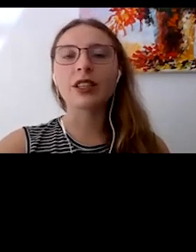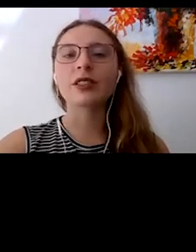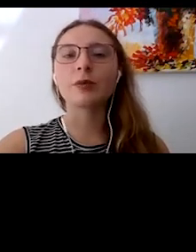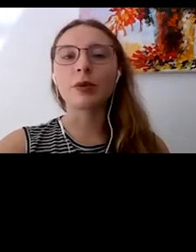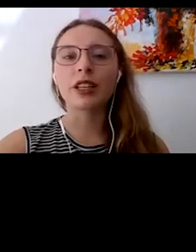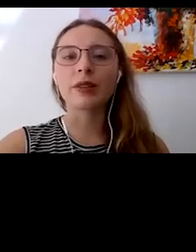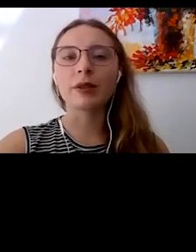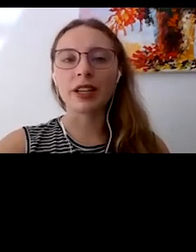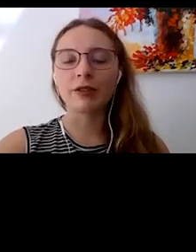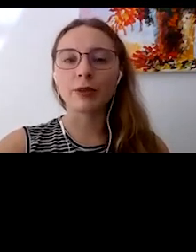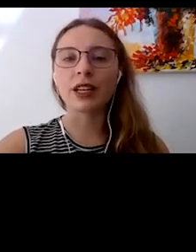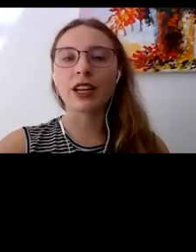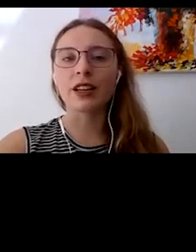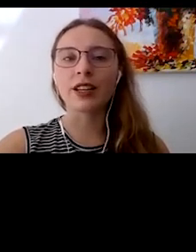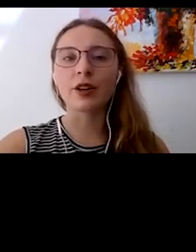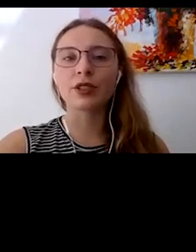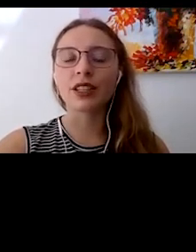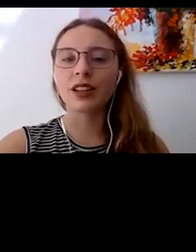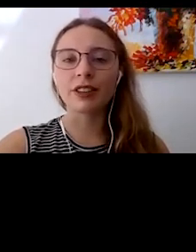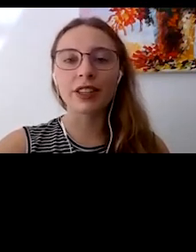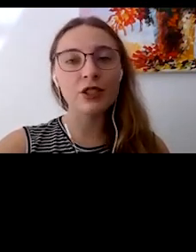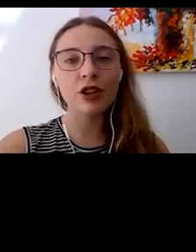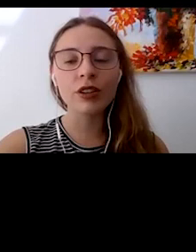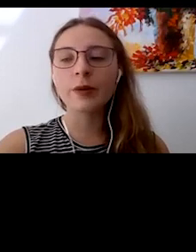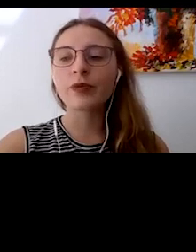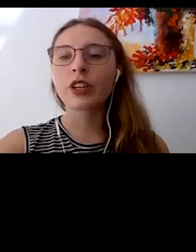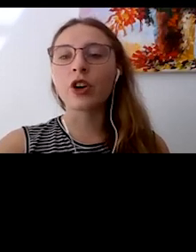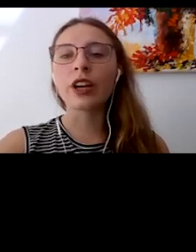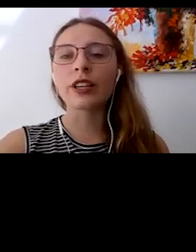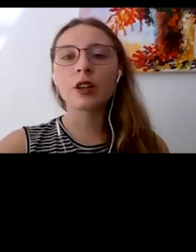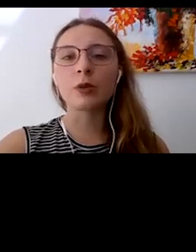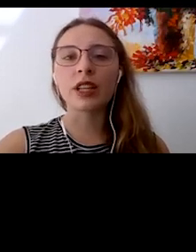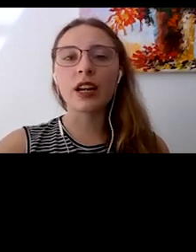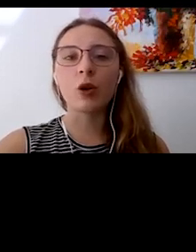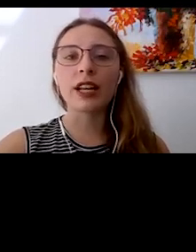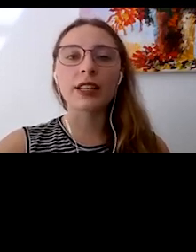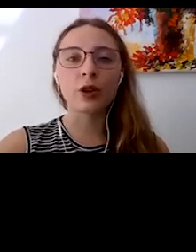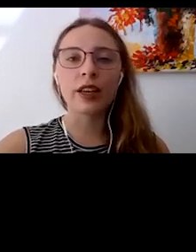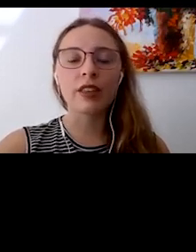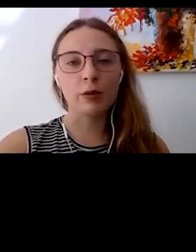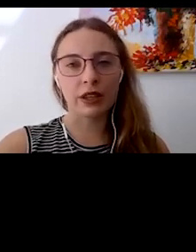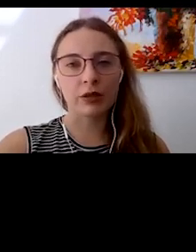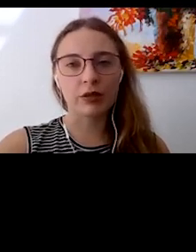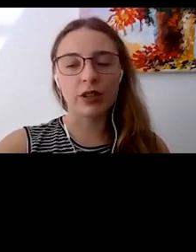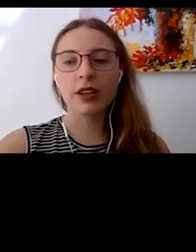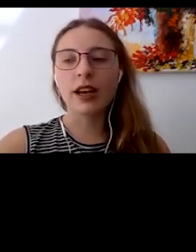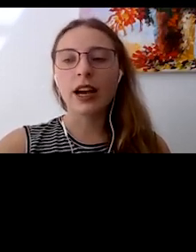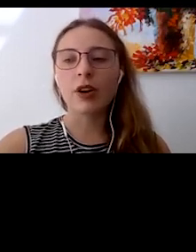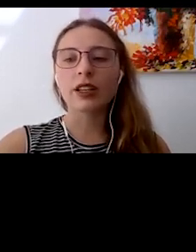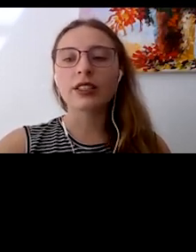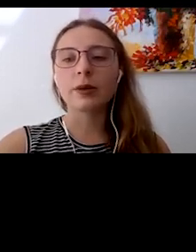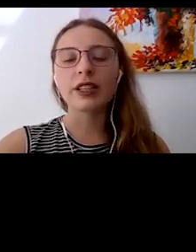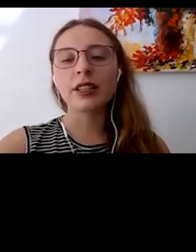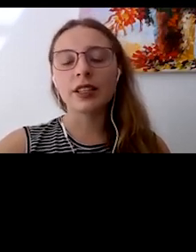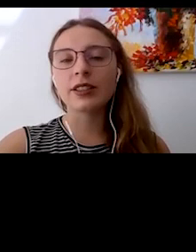expectativas de que se publique de manera formal en el Diario Oficial de la Federación, no es como tal obligatoria de momento.